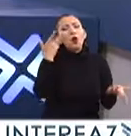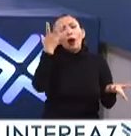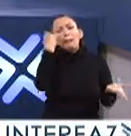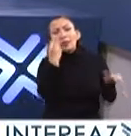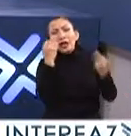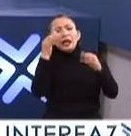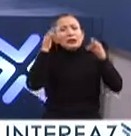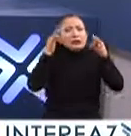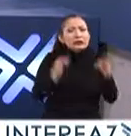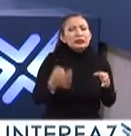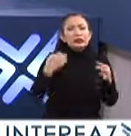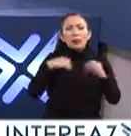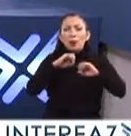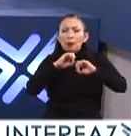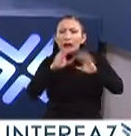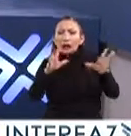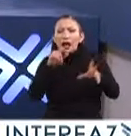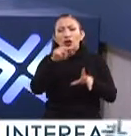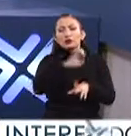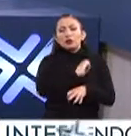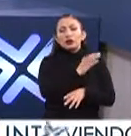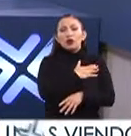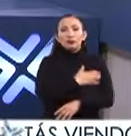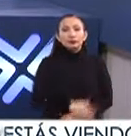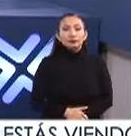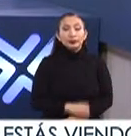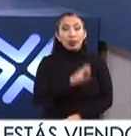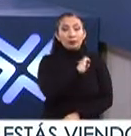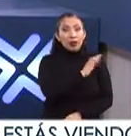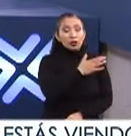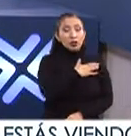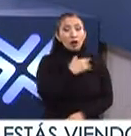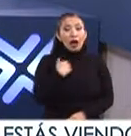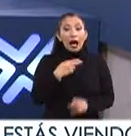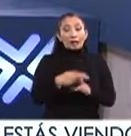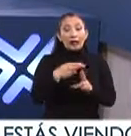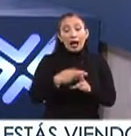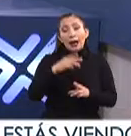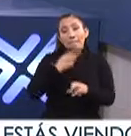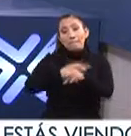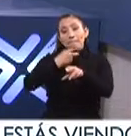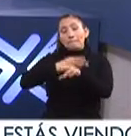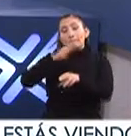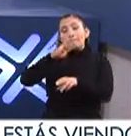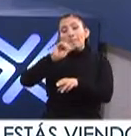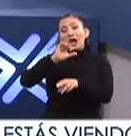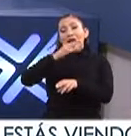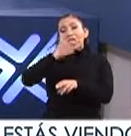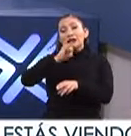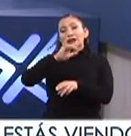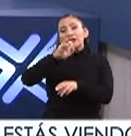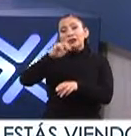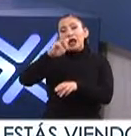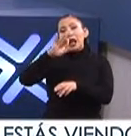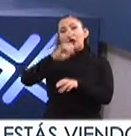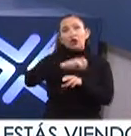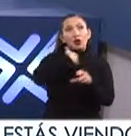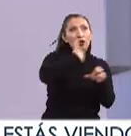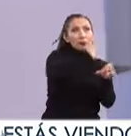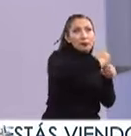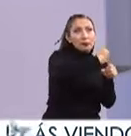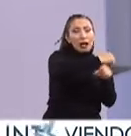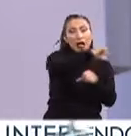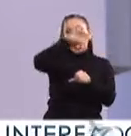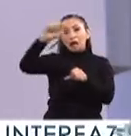dominar o a entender de forma más directa el español? El español hasta el bachillerato, porque de la primaria a